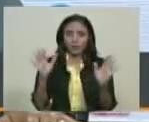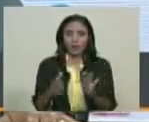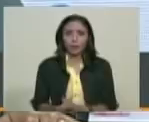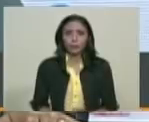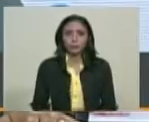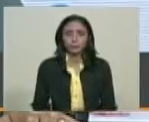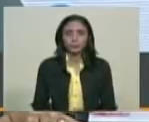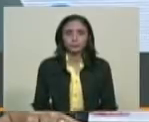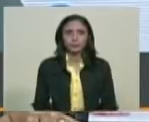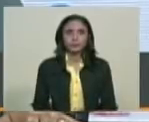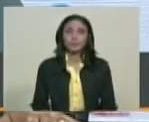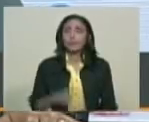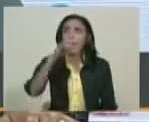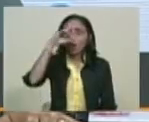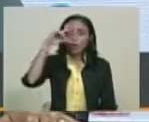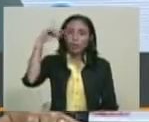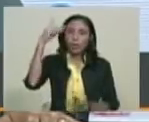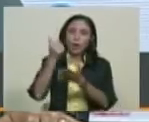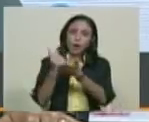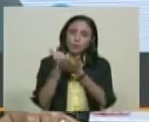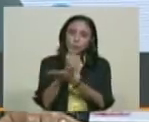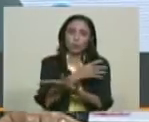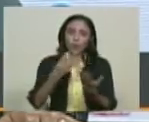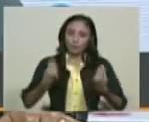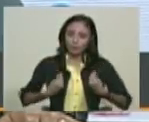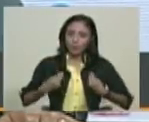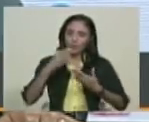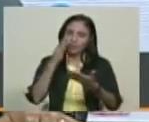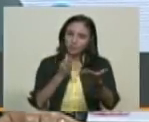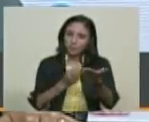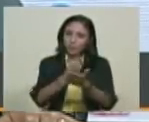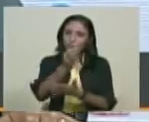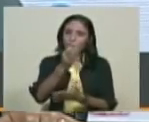Dios nos dio vida.